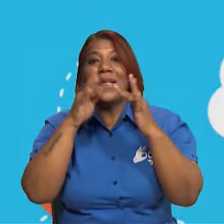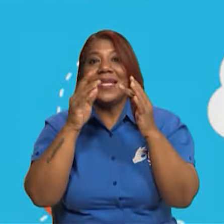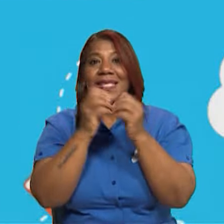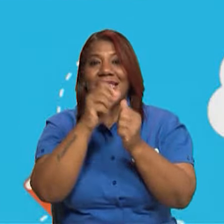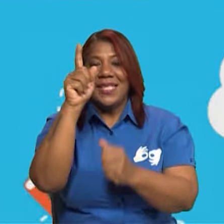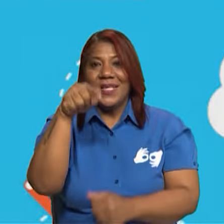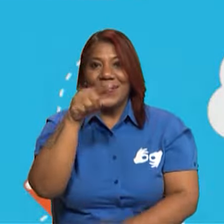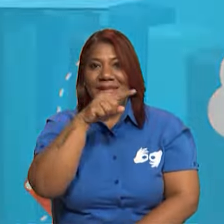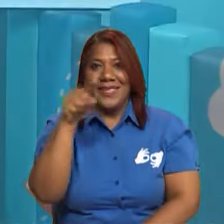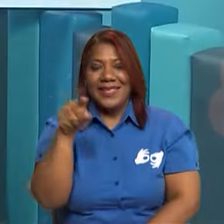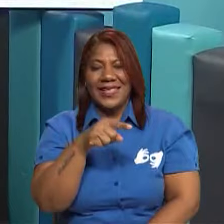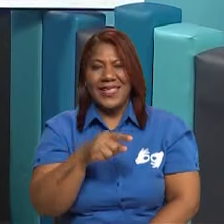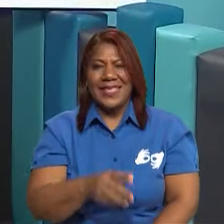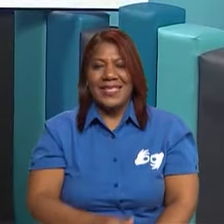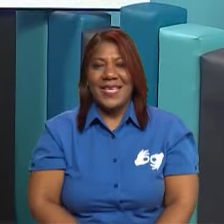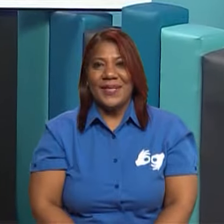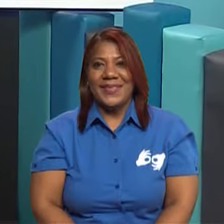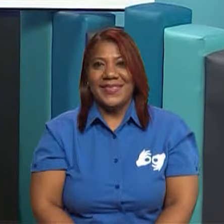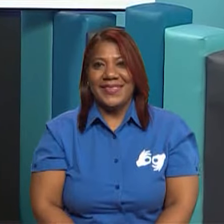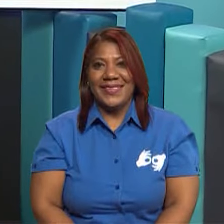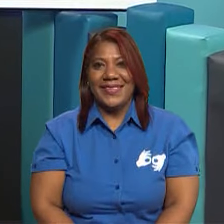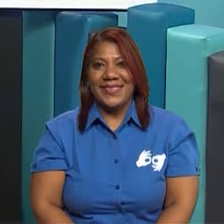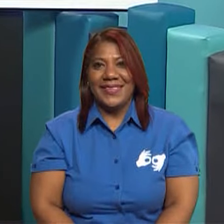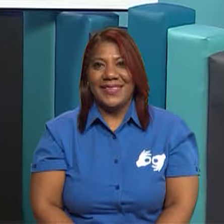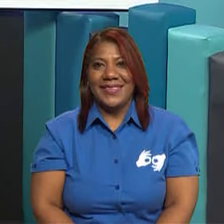Nos vemos en la próxima. Bye.